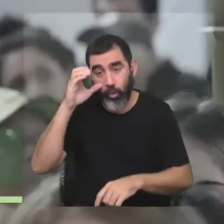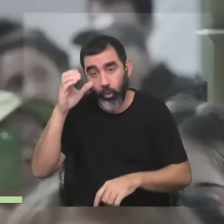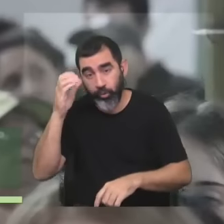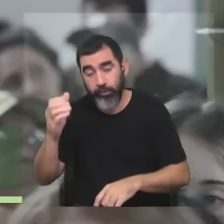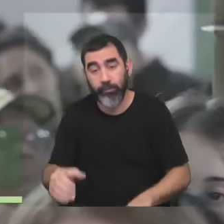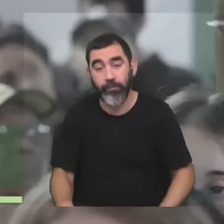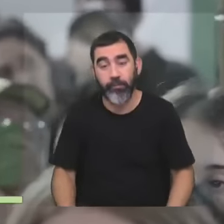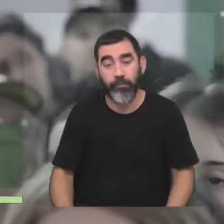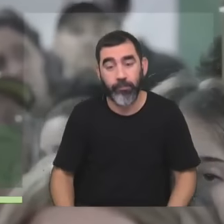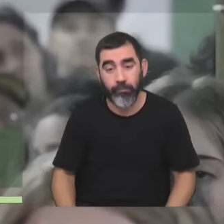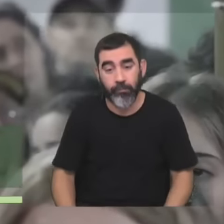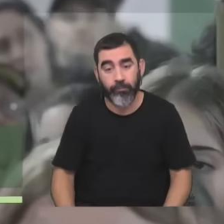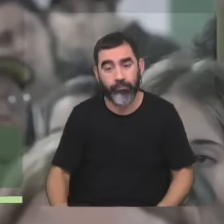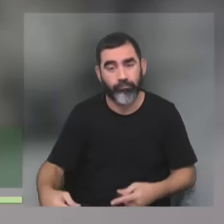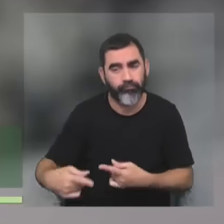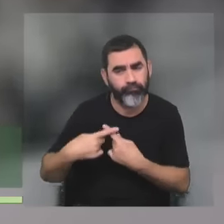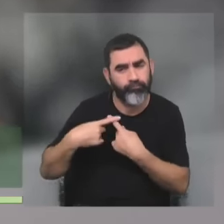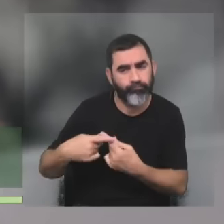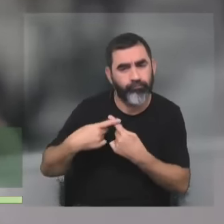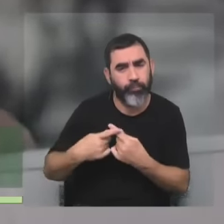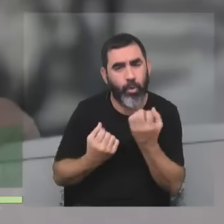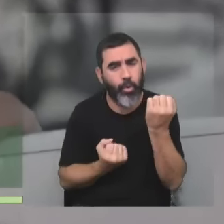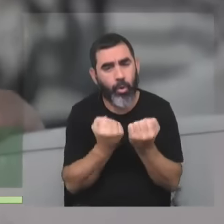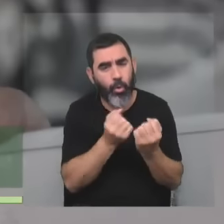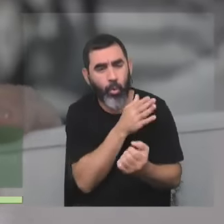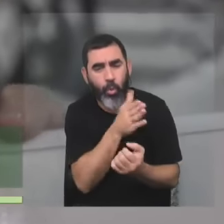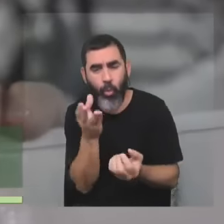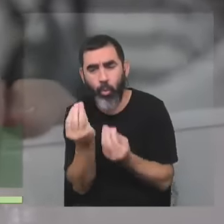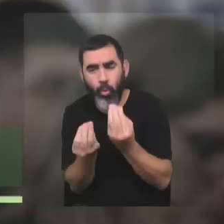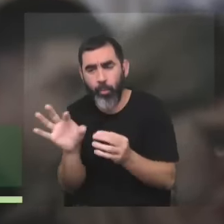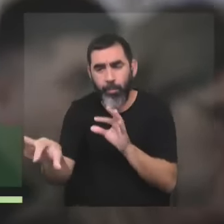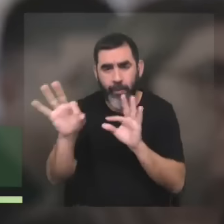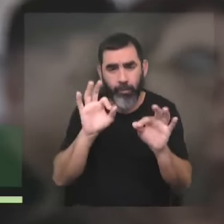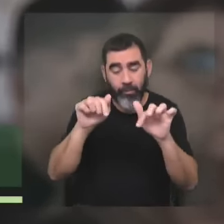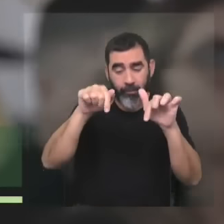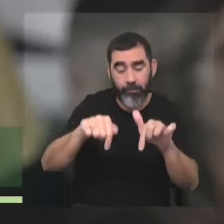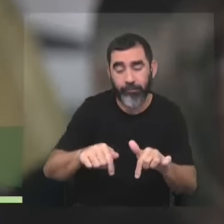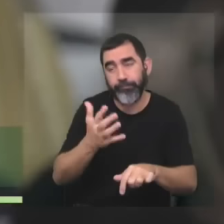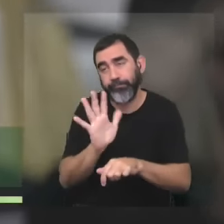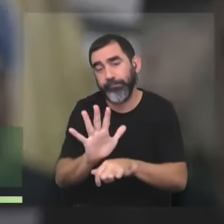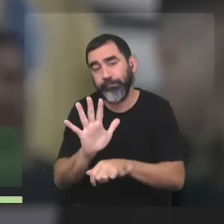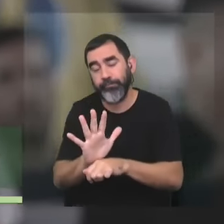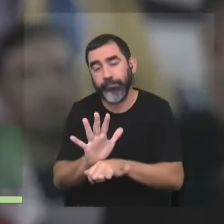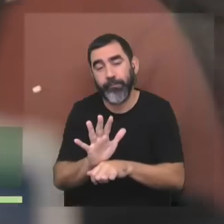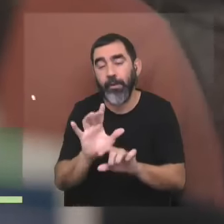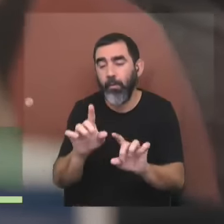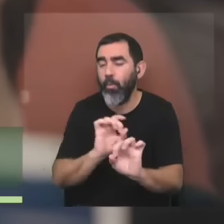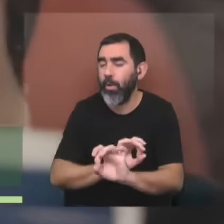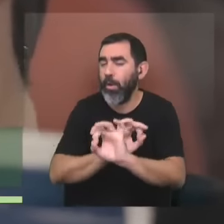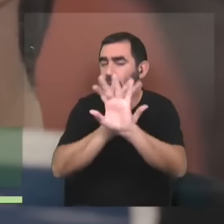Cos se están disputando sobre Qué línea económica van a seguir miren acá tenemos que ser muy